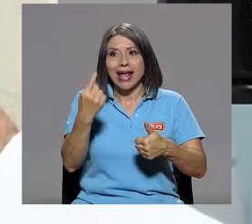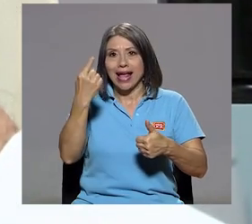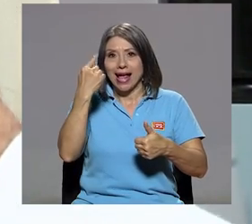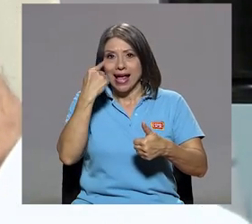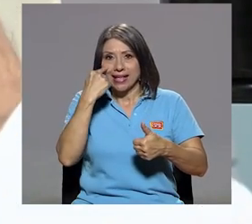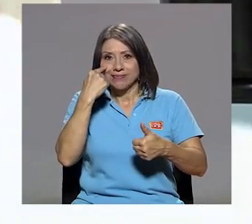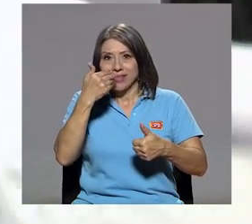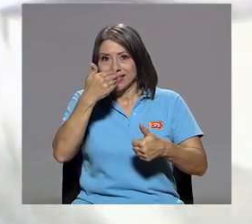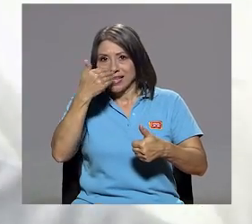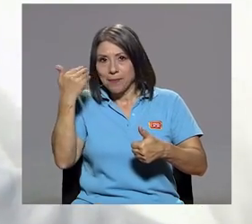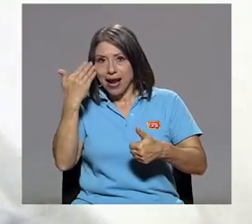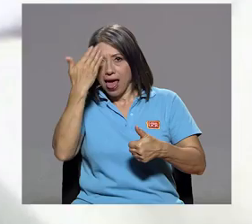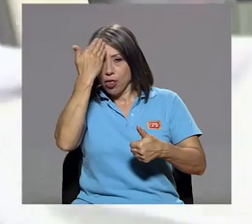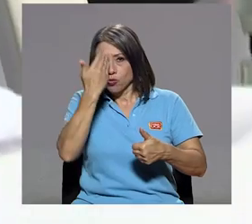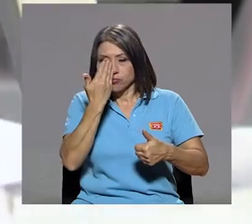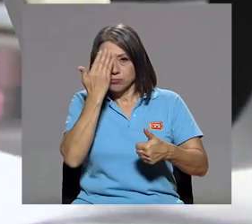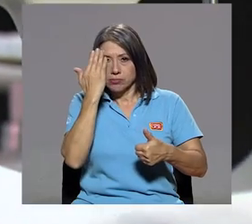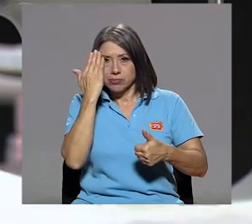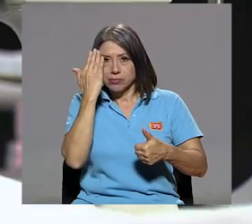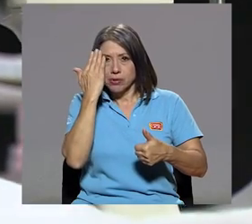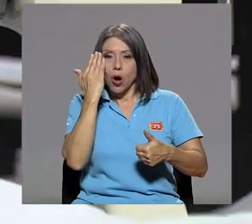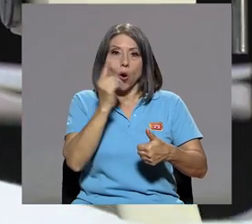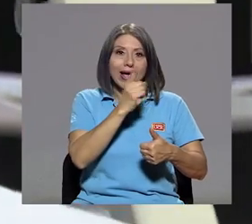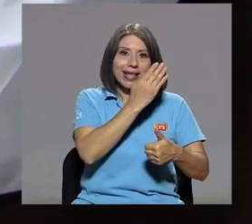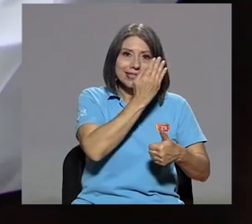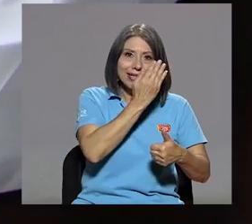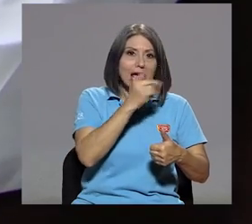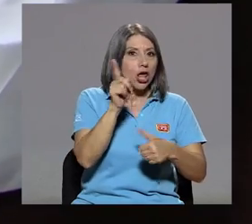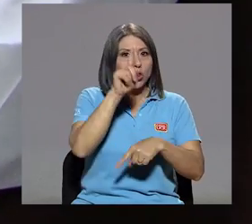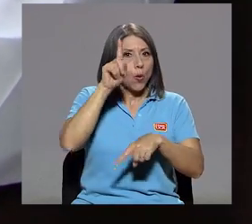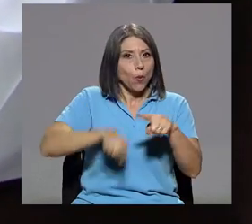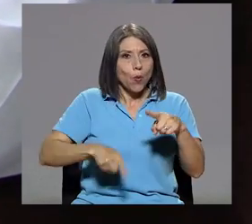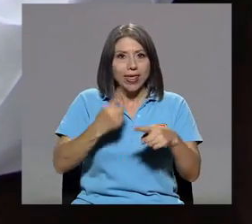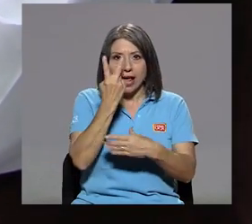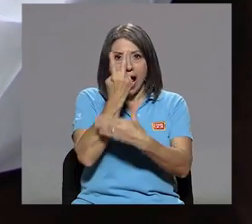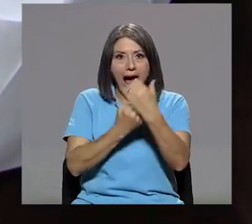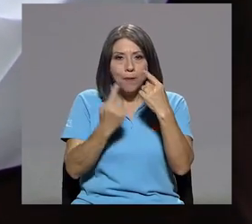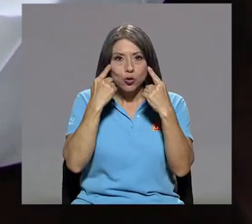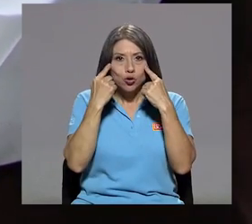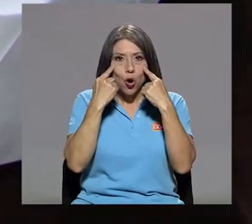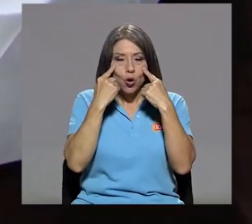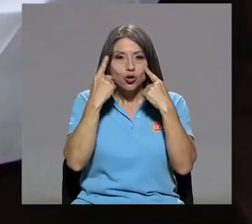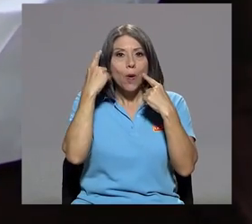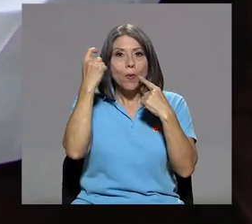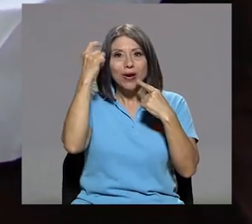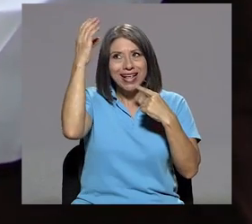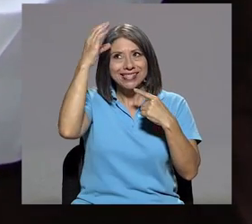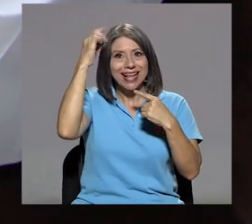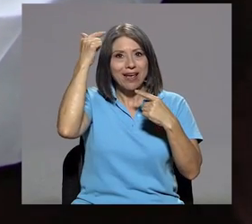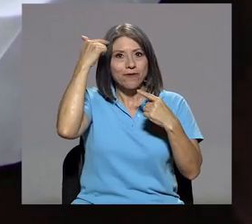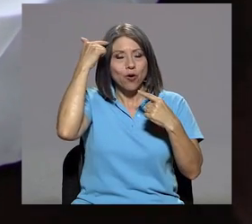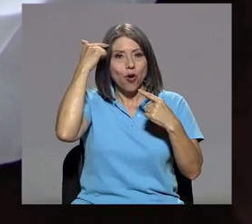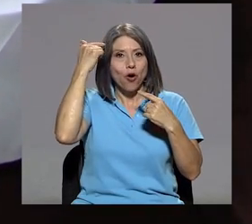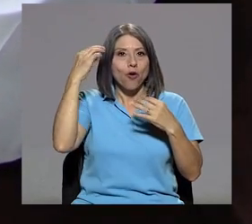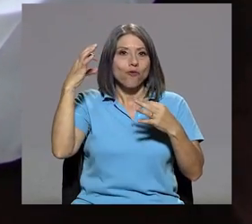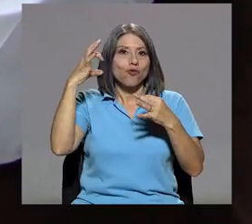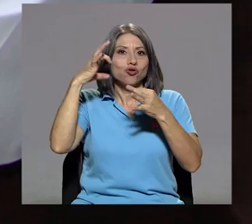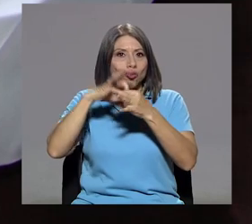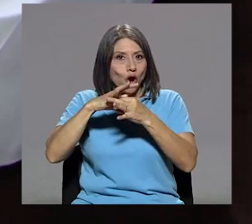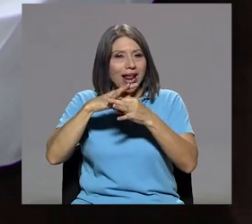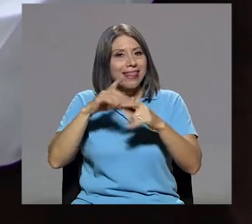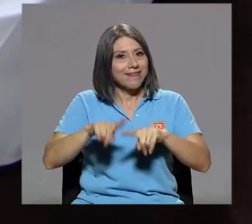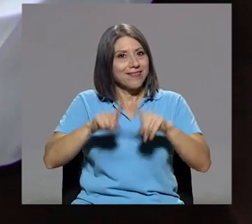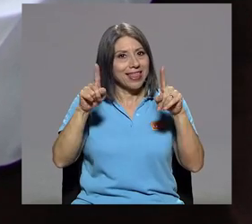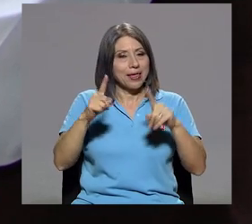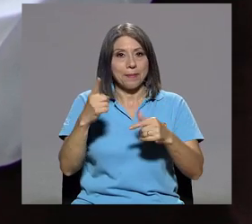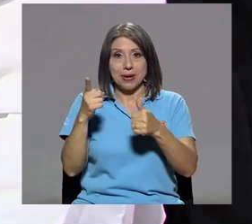por separado, porque obviamente si se toma binocularmente, que con ambos ojos, el cerebro pues fusiona imágenes, ¿verdad? Entonces, un ojo y el